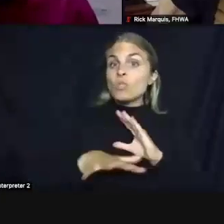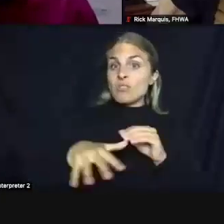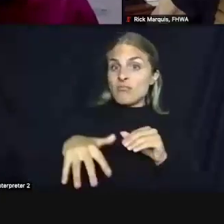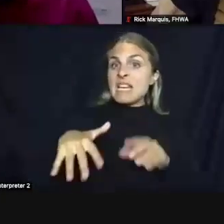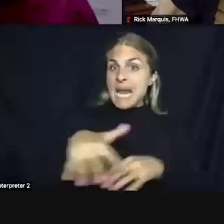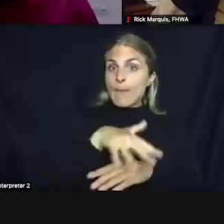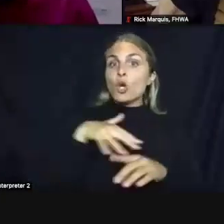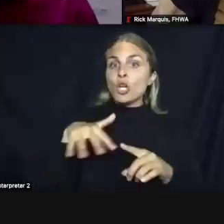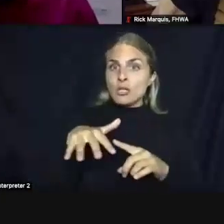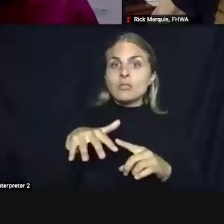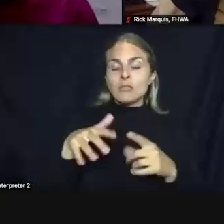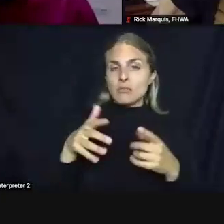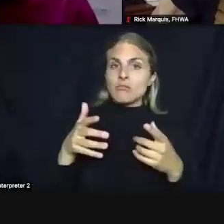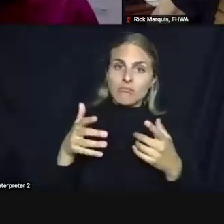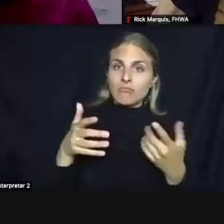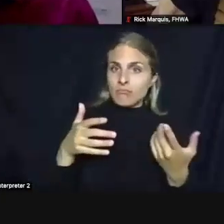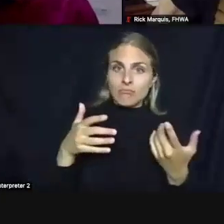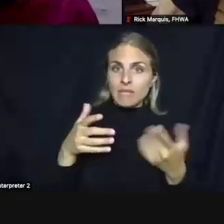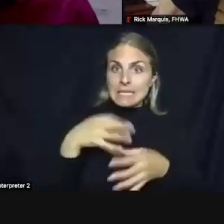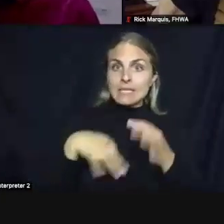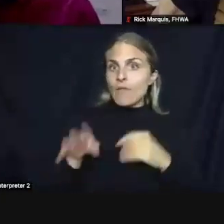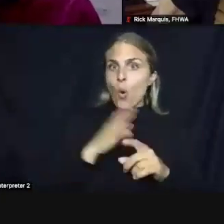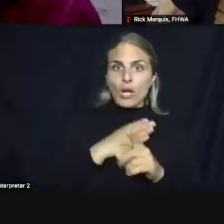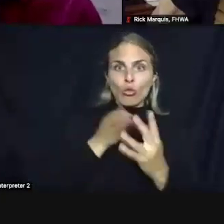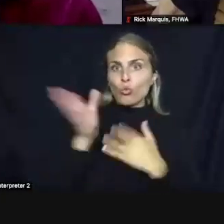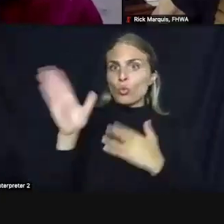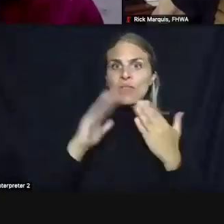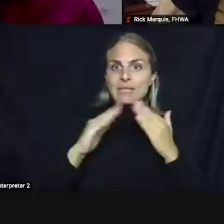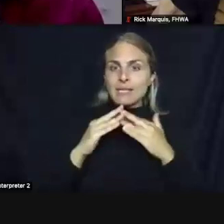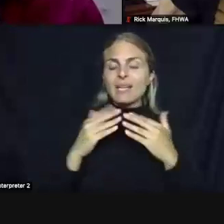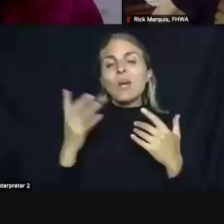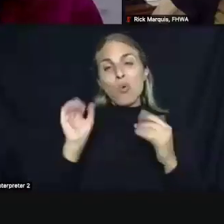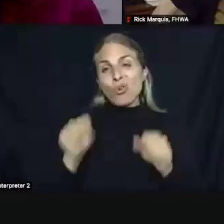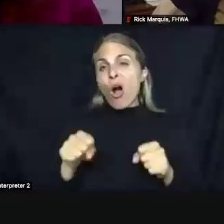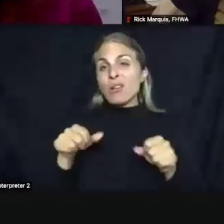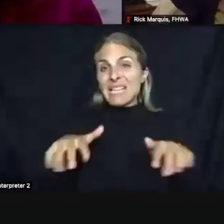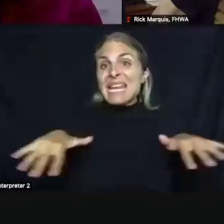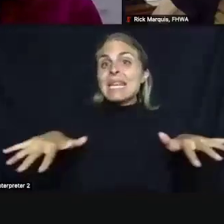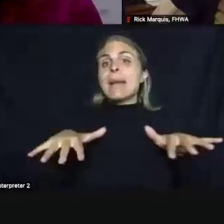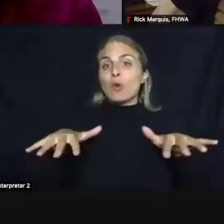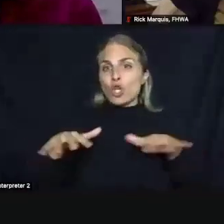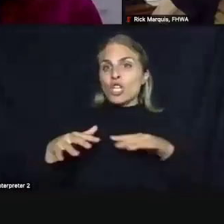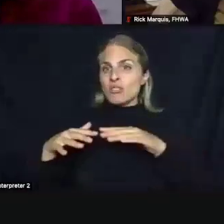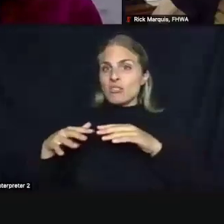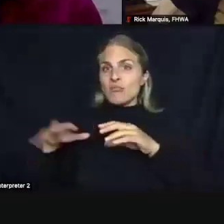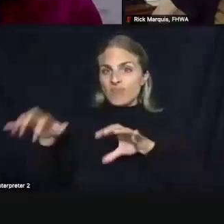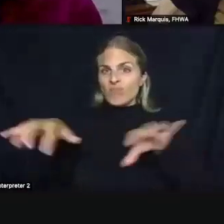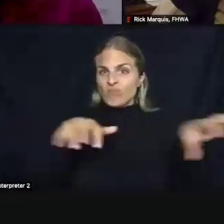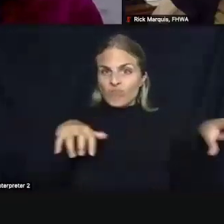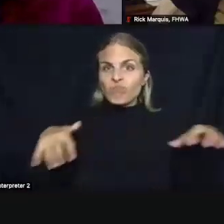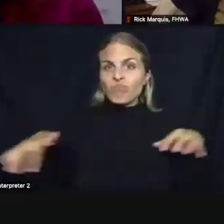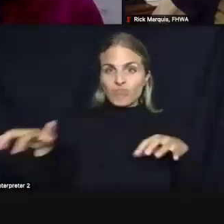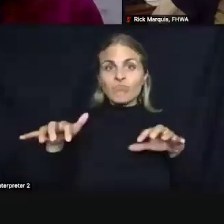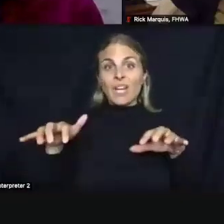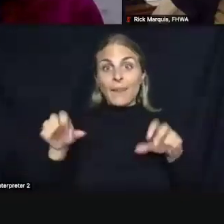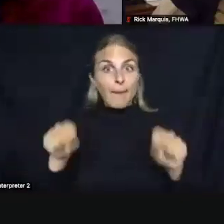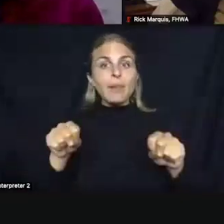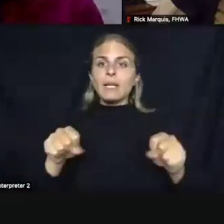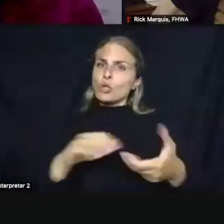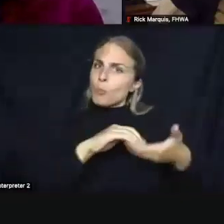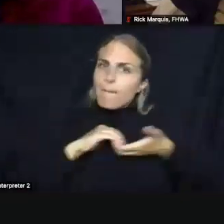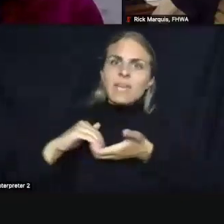vecindarios porque pasa por el embudo de allí, va a causar que los vecindarios